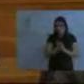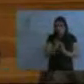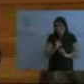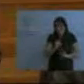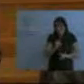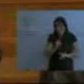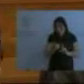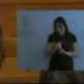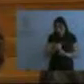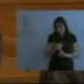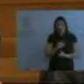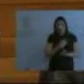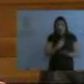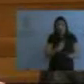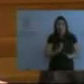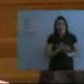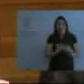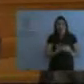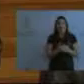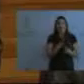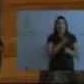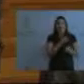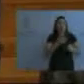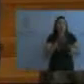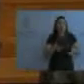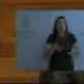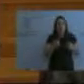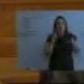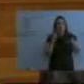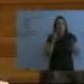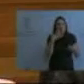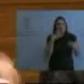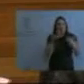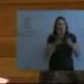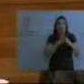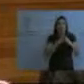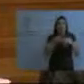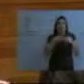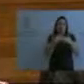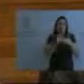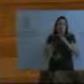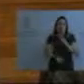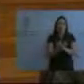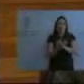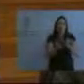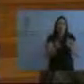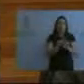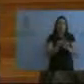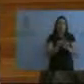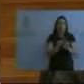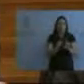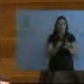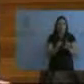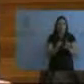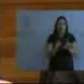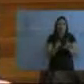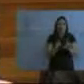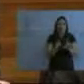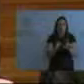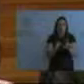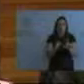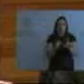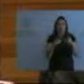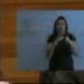definitiva, la justificación de esta pregunta no es otra que poner de relieve cómo los astilleros se constituyen como uno de los potenciales que tiene nuestra